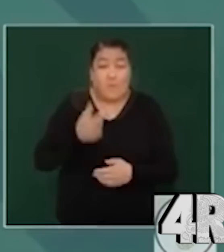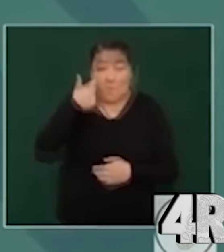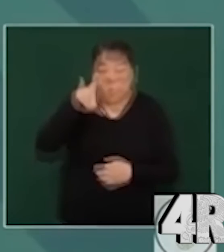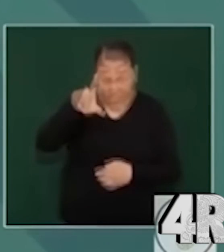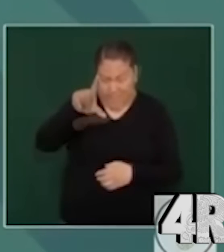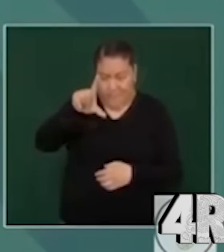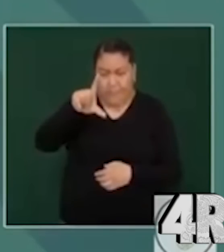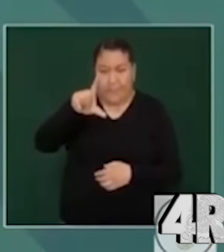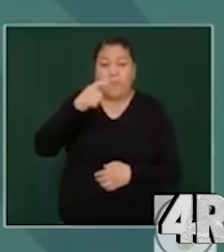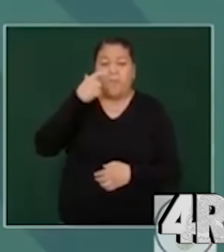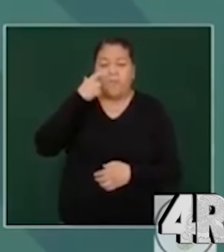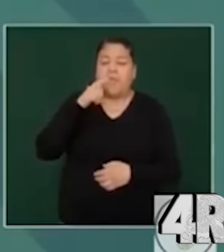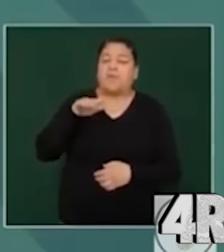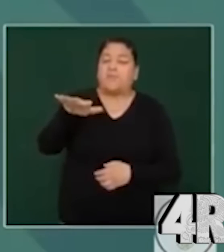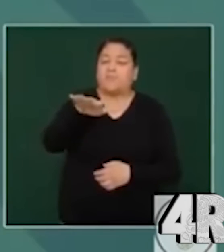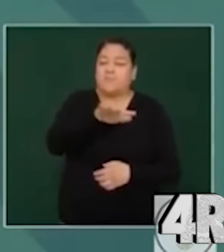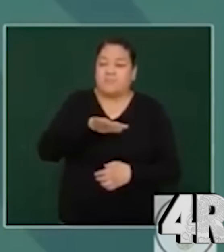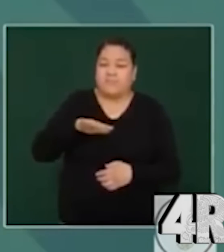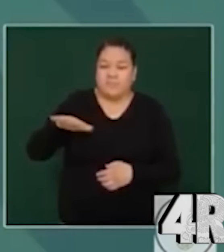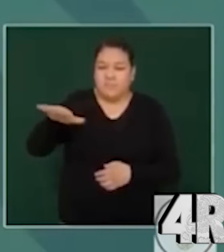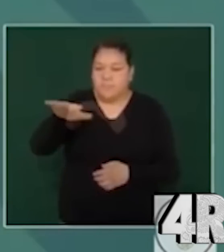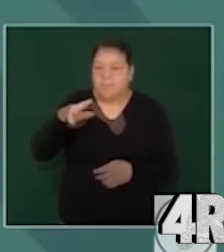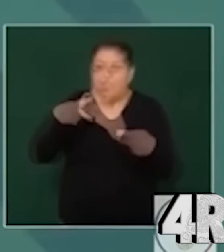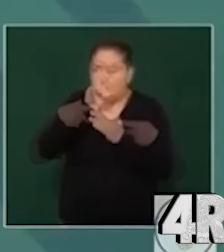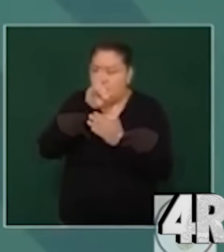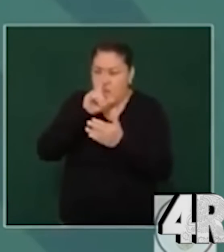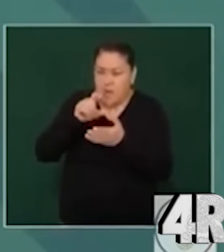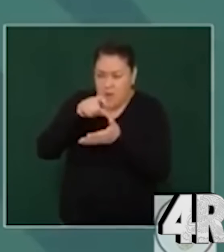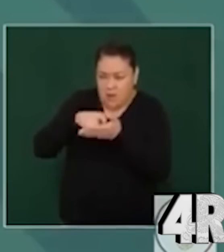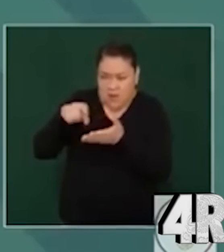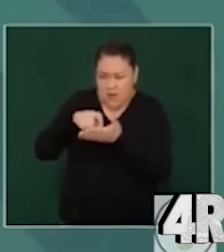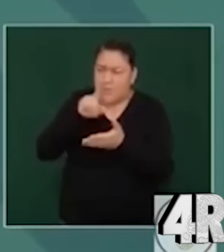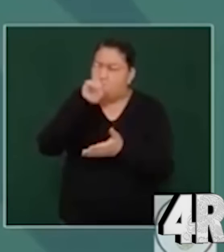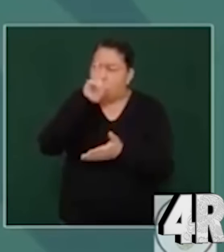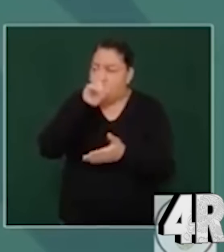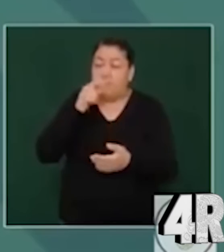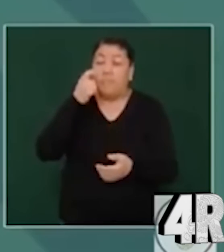León, haciendo a un lado el consumo doméstico, el